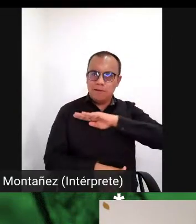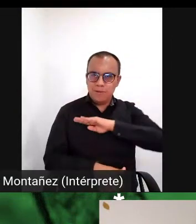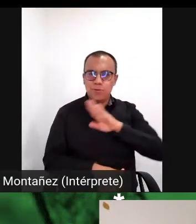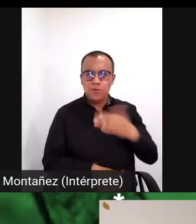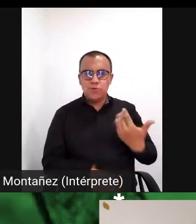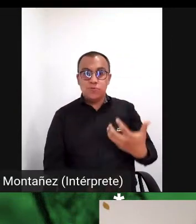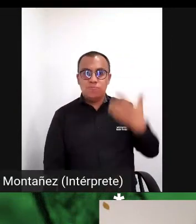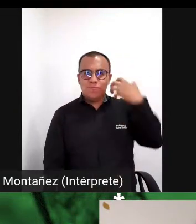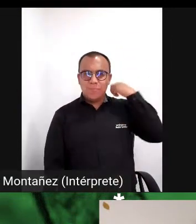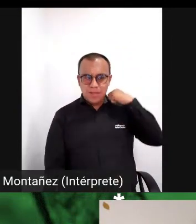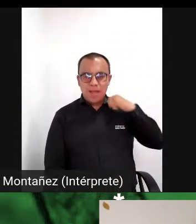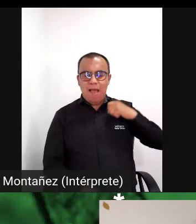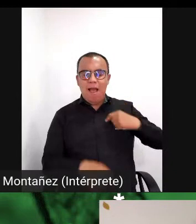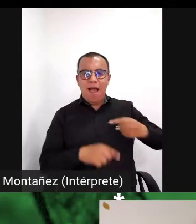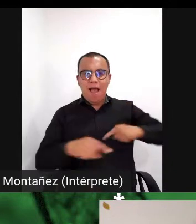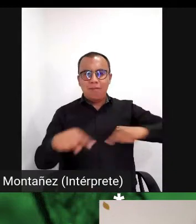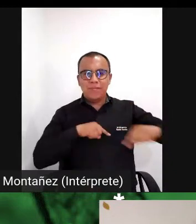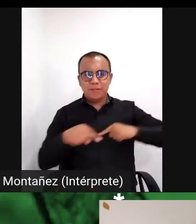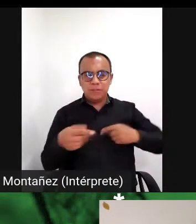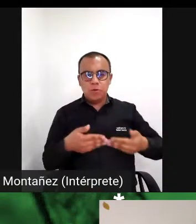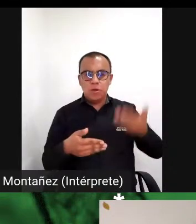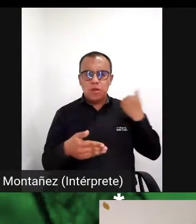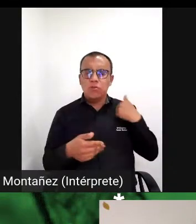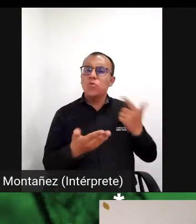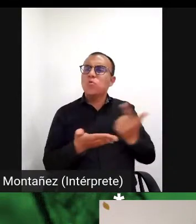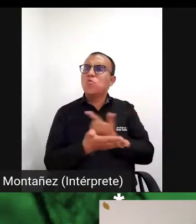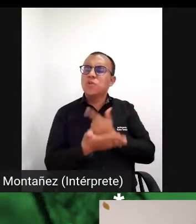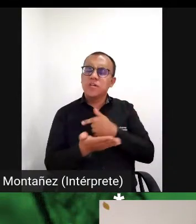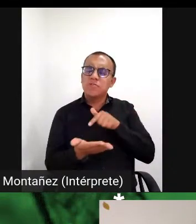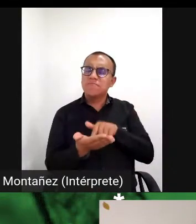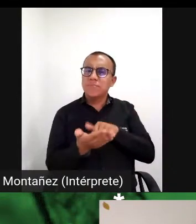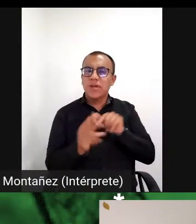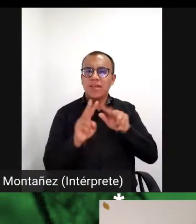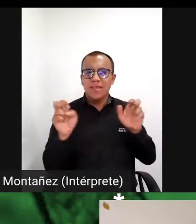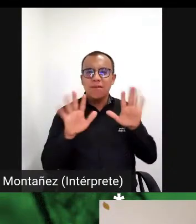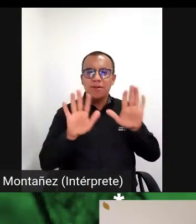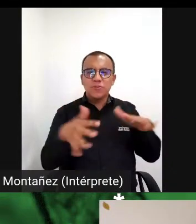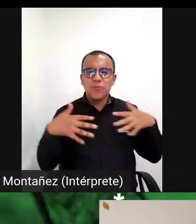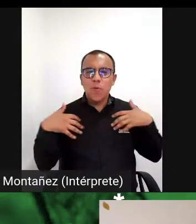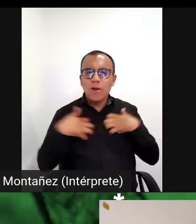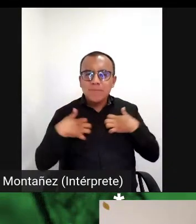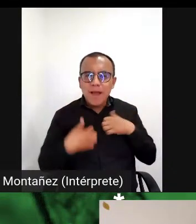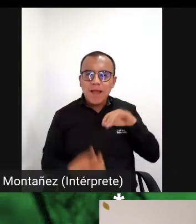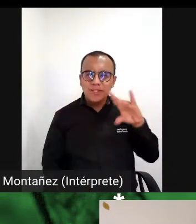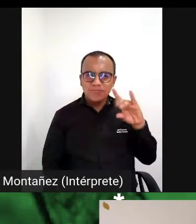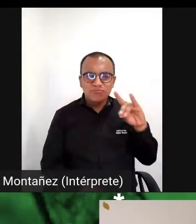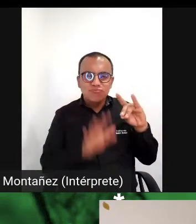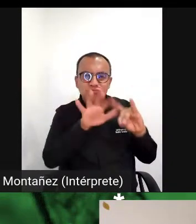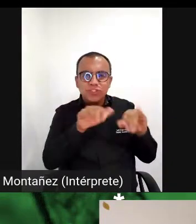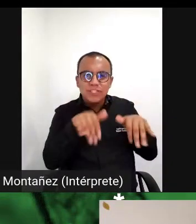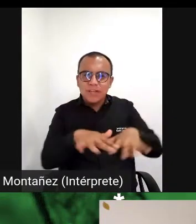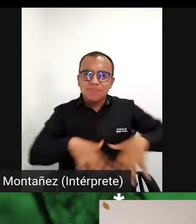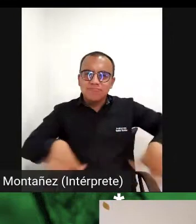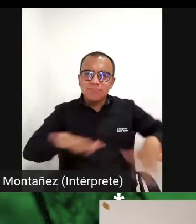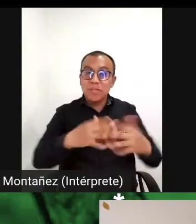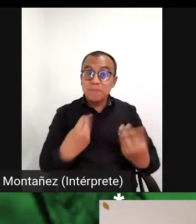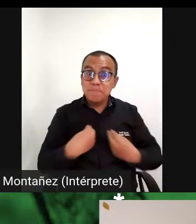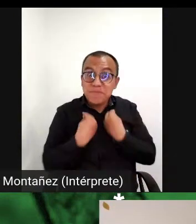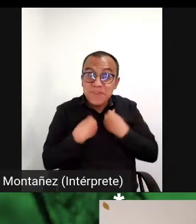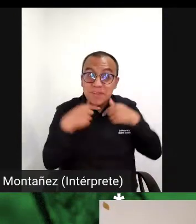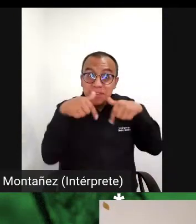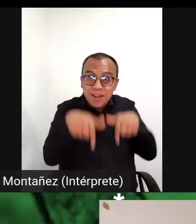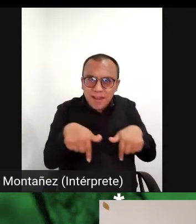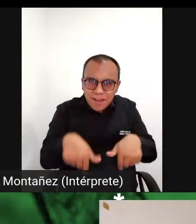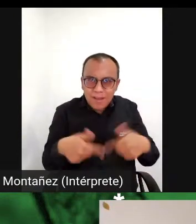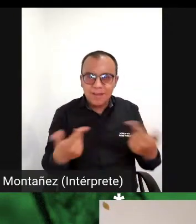anterior, sobre un libro que diera cuenta de la fauna de Bogotá de una manera amena, que tuviera, digamos,